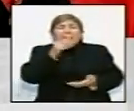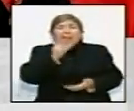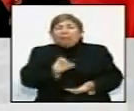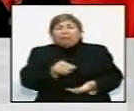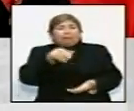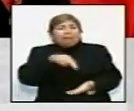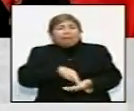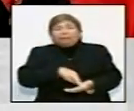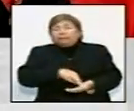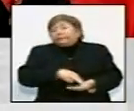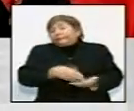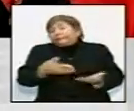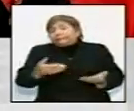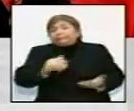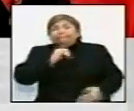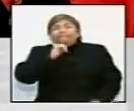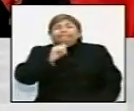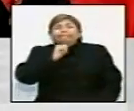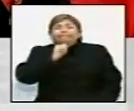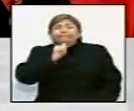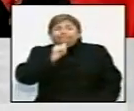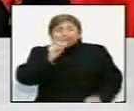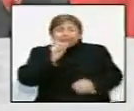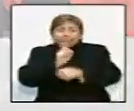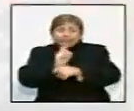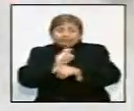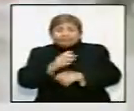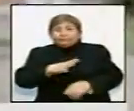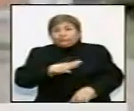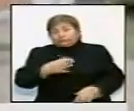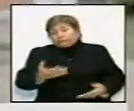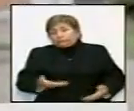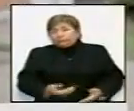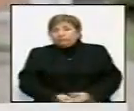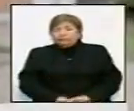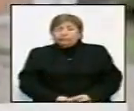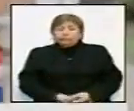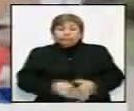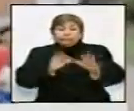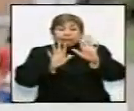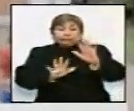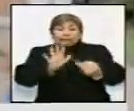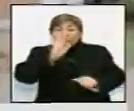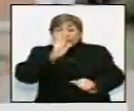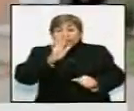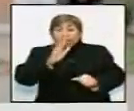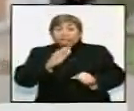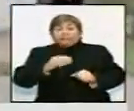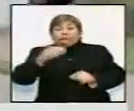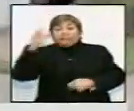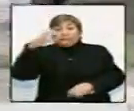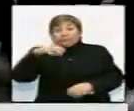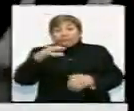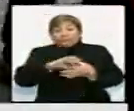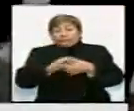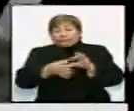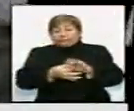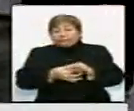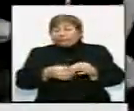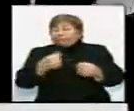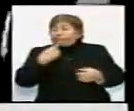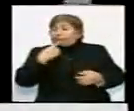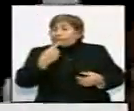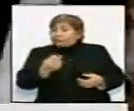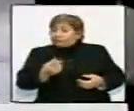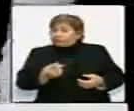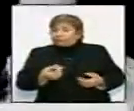detiene, en fin, nos falta ese tipo de educación, Elsa. Por ello, el 15 de agosto es una fecha que merece una reflexión